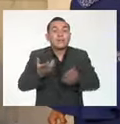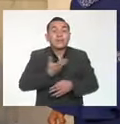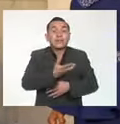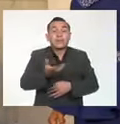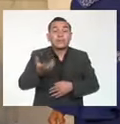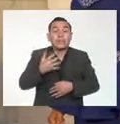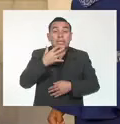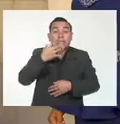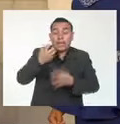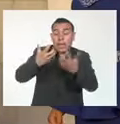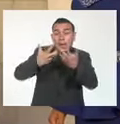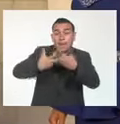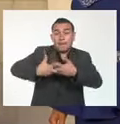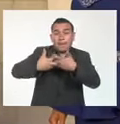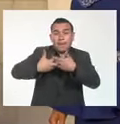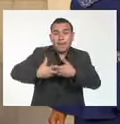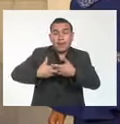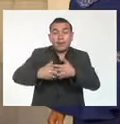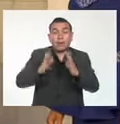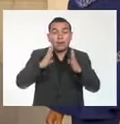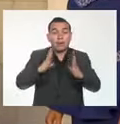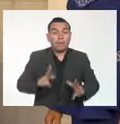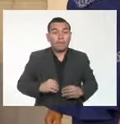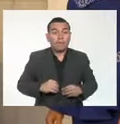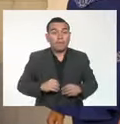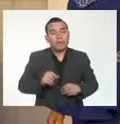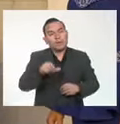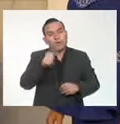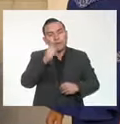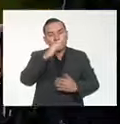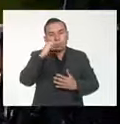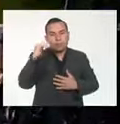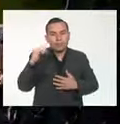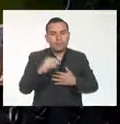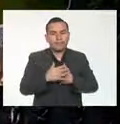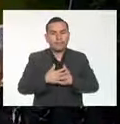algunas grandes empresas y por algunos gobiernos extranjeros.